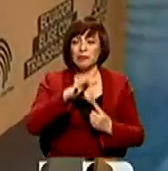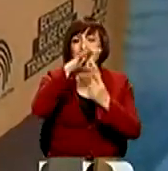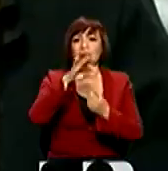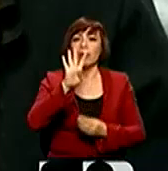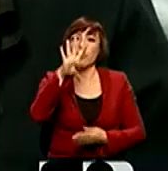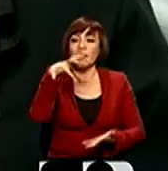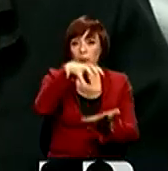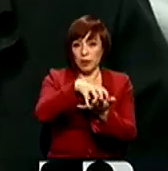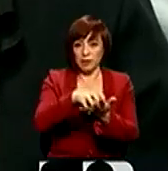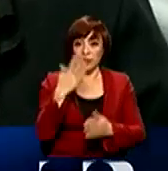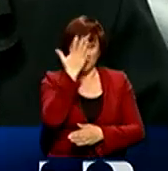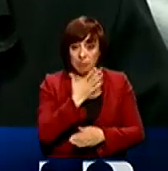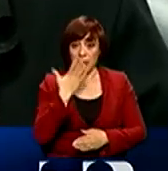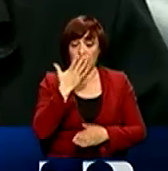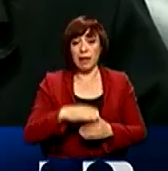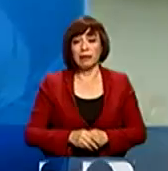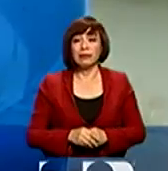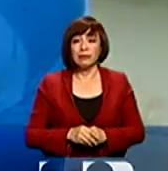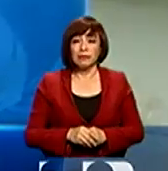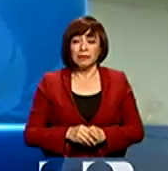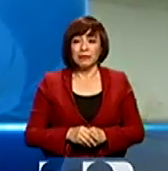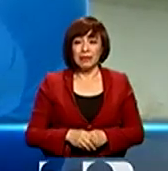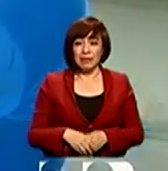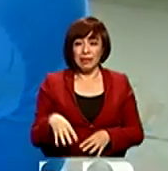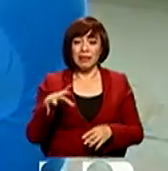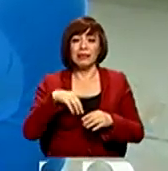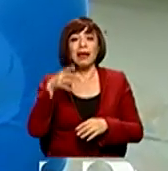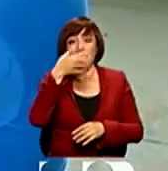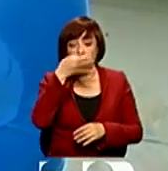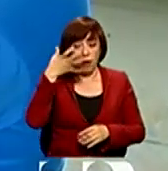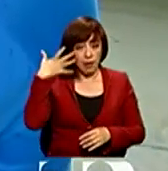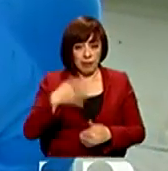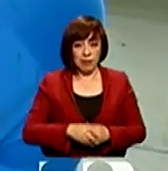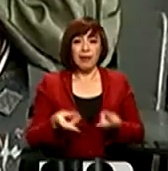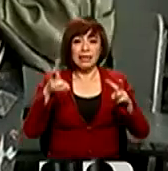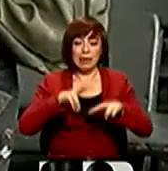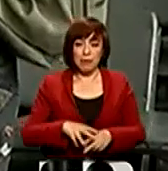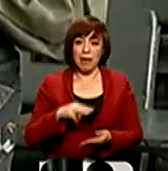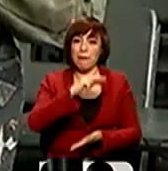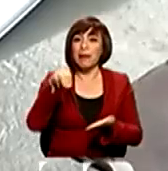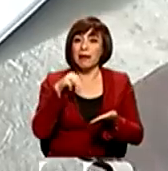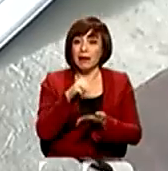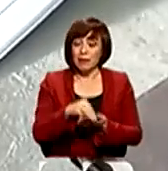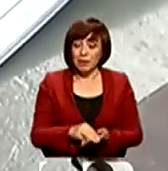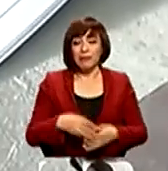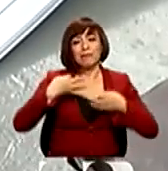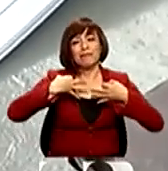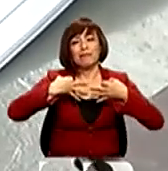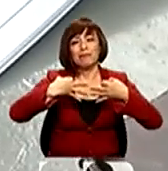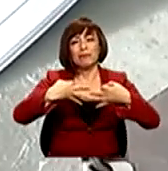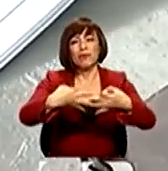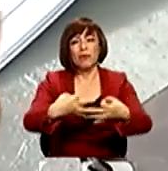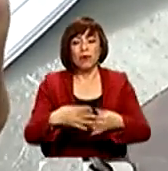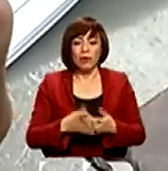provincias: Esmeraldas, Morona y Zamora. Y en una jurisdicción de la provincia de Manabí, que fue la que demoró el cierre del registro